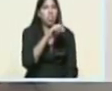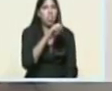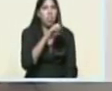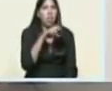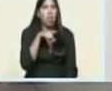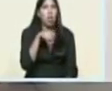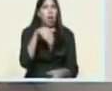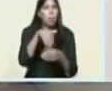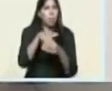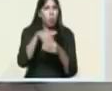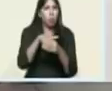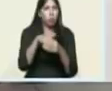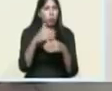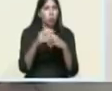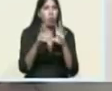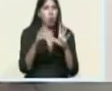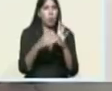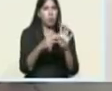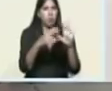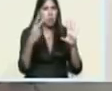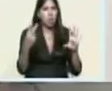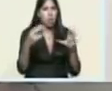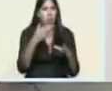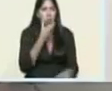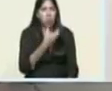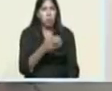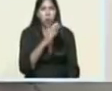municipales del año 2017 en diciembre.